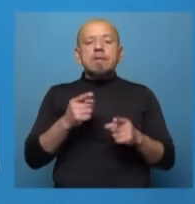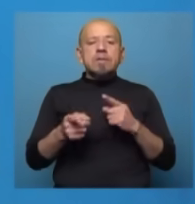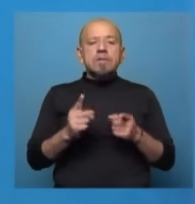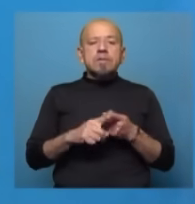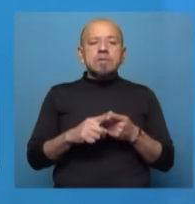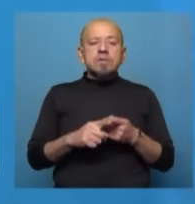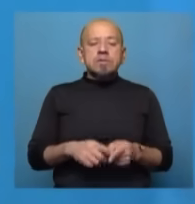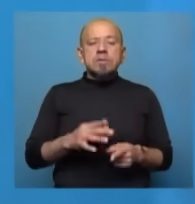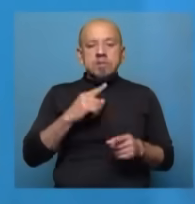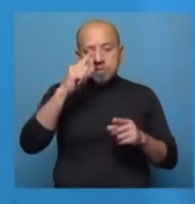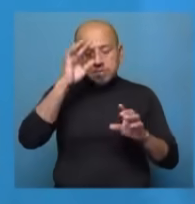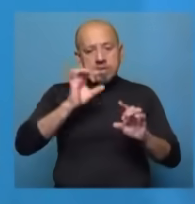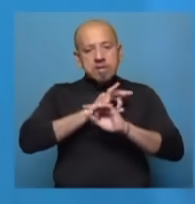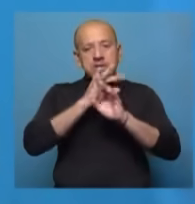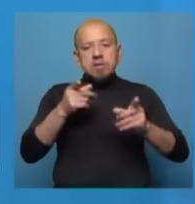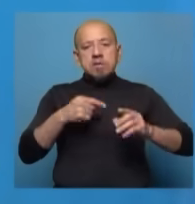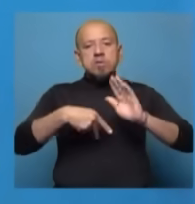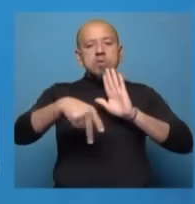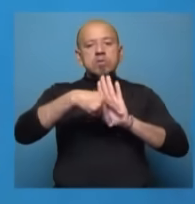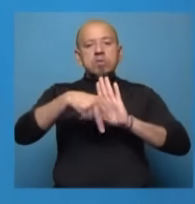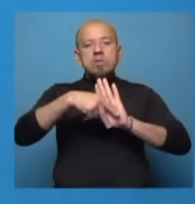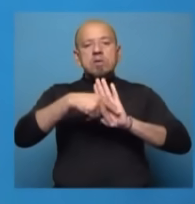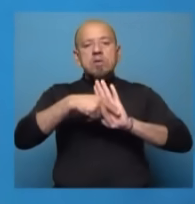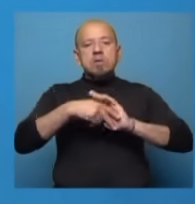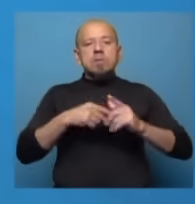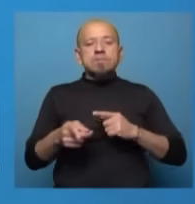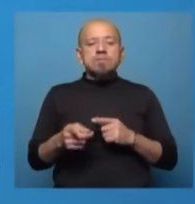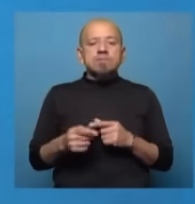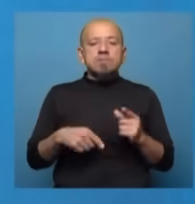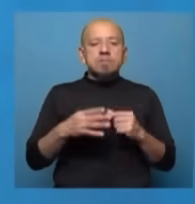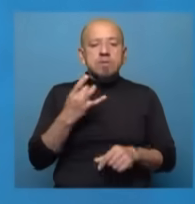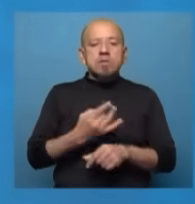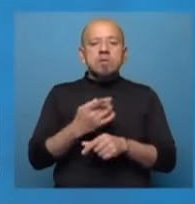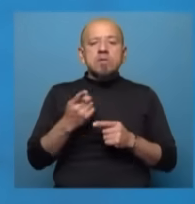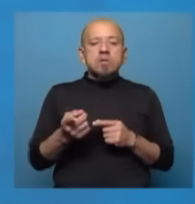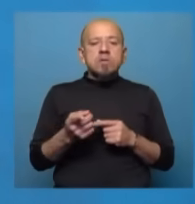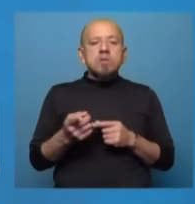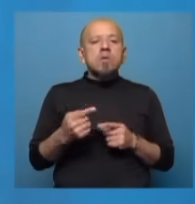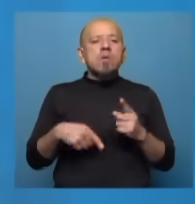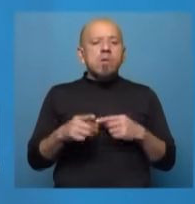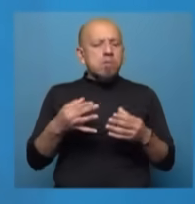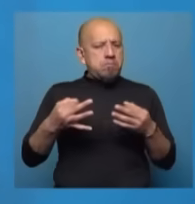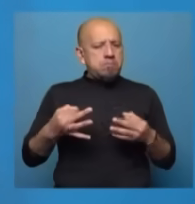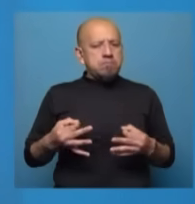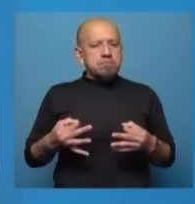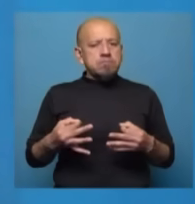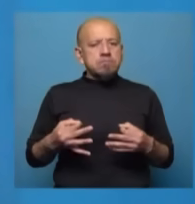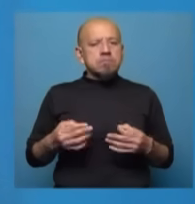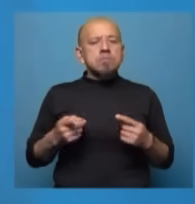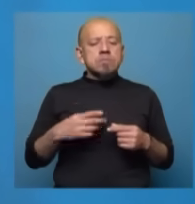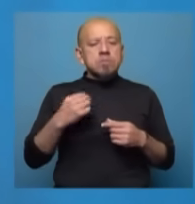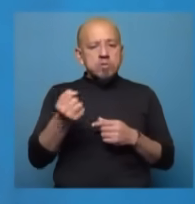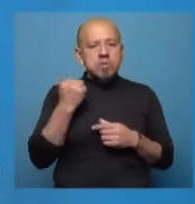está todo muy claro en cuanto a la normativa un manejo de un profesionalismo y excelencia la verdad que vale